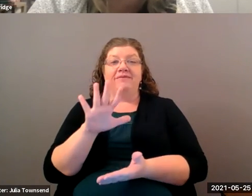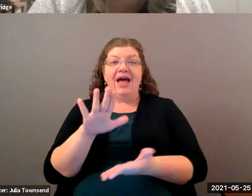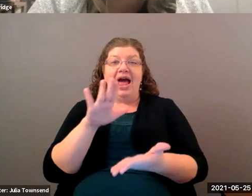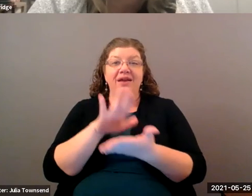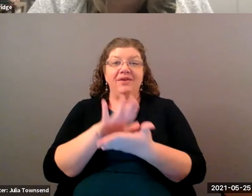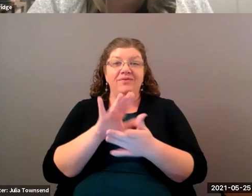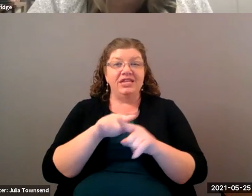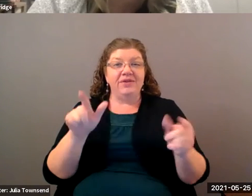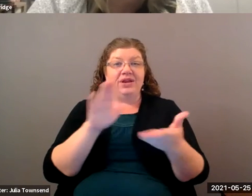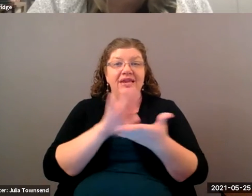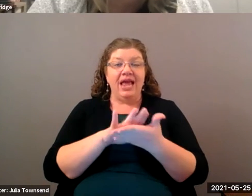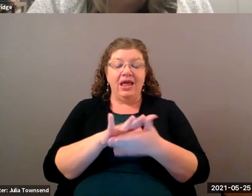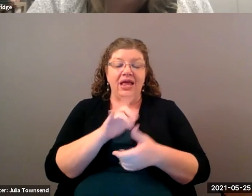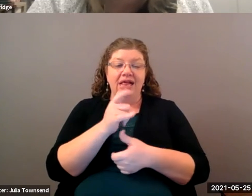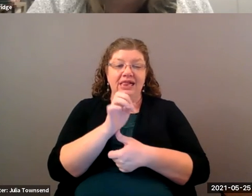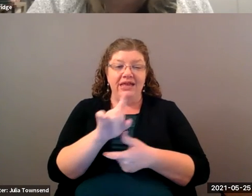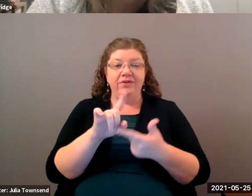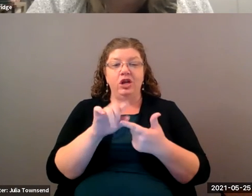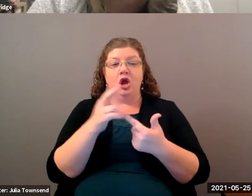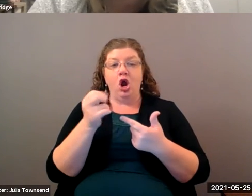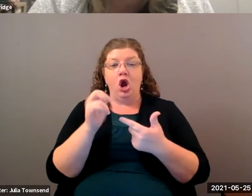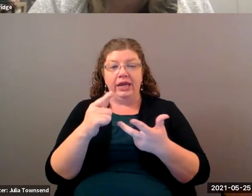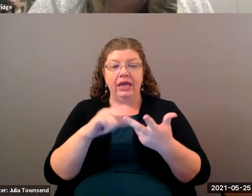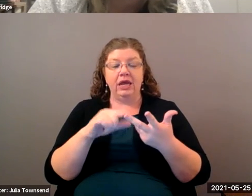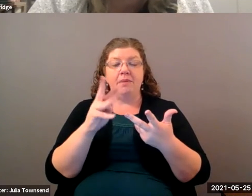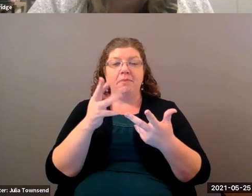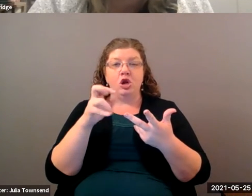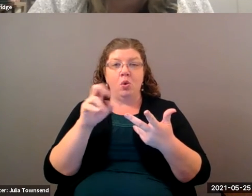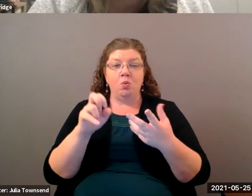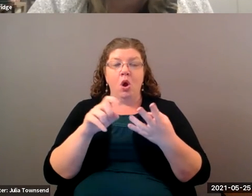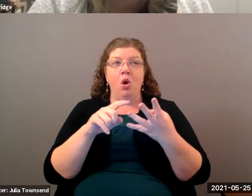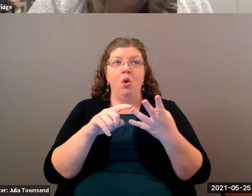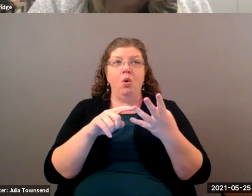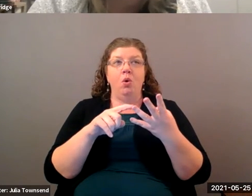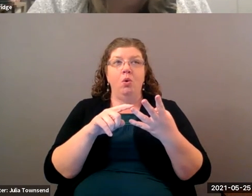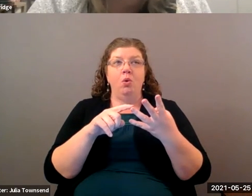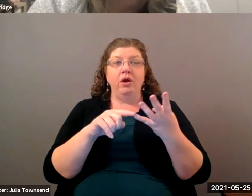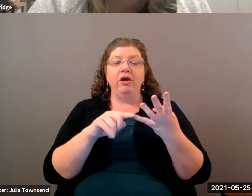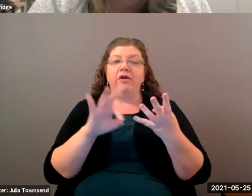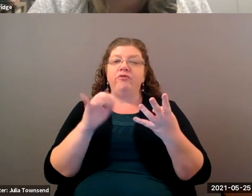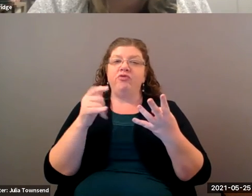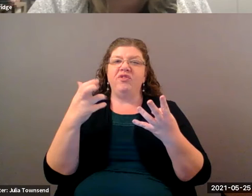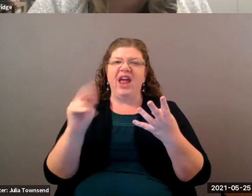Quiero ver pues las diferentes puntuaciones de Cleveland, Harding, Monroe y Franklin.